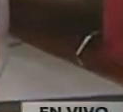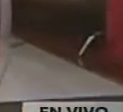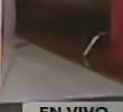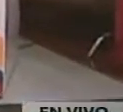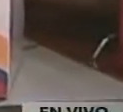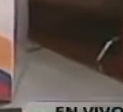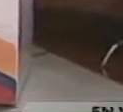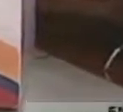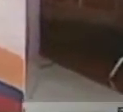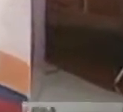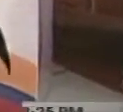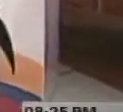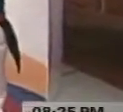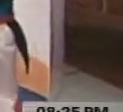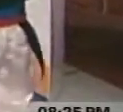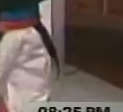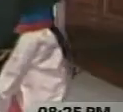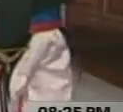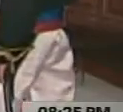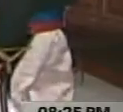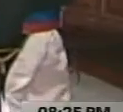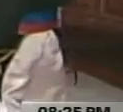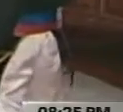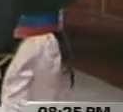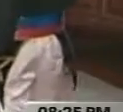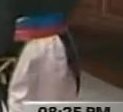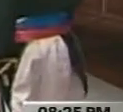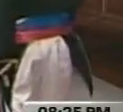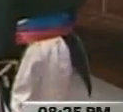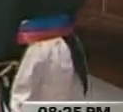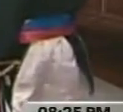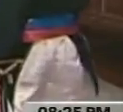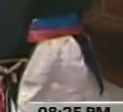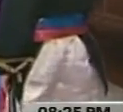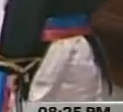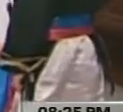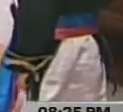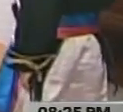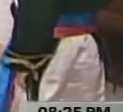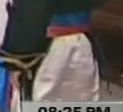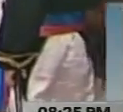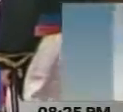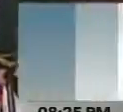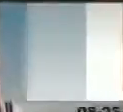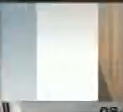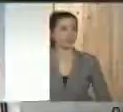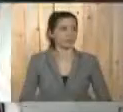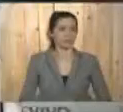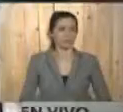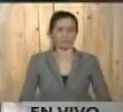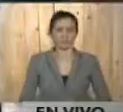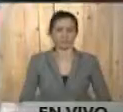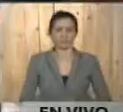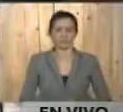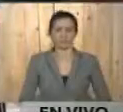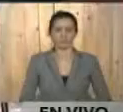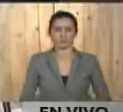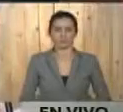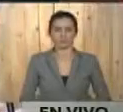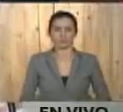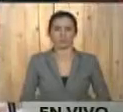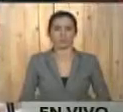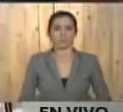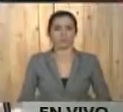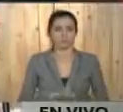humanidad. Son unos primeros actores, ¿vale? Vamos a darle un aplauso. ¿Ah? ¿Cómo te llamas tú, Francisco